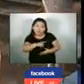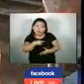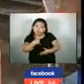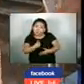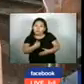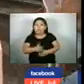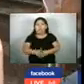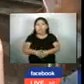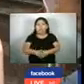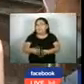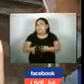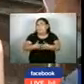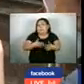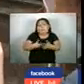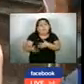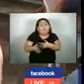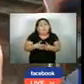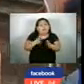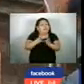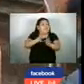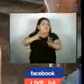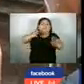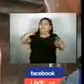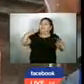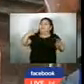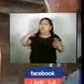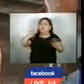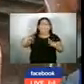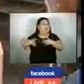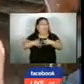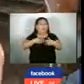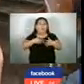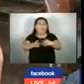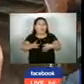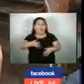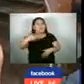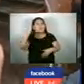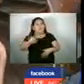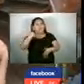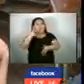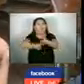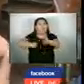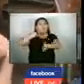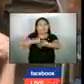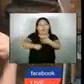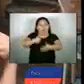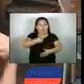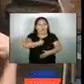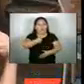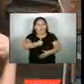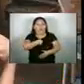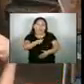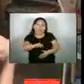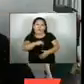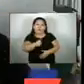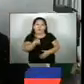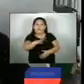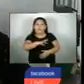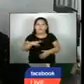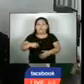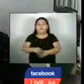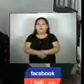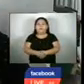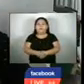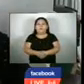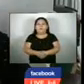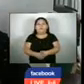uno, no importa hacer cola, pero uno tiene que esforzarse por uno mismo y por los de uno también. La